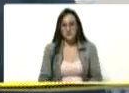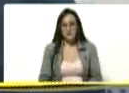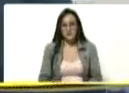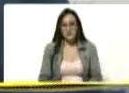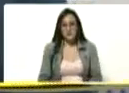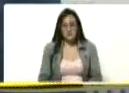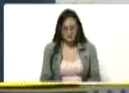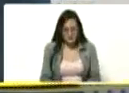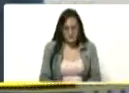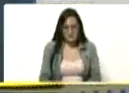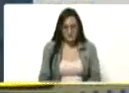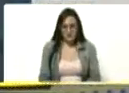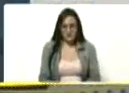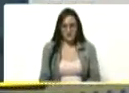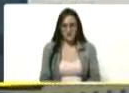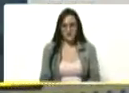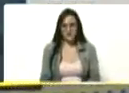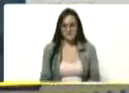Ese es